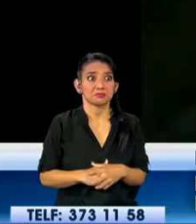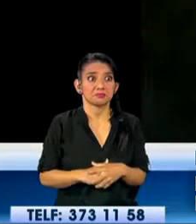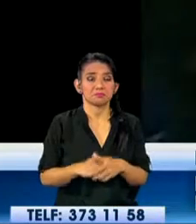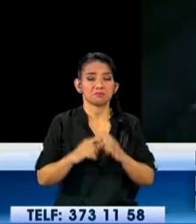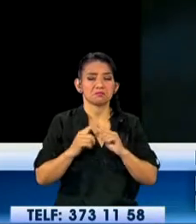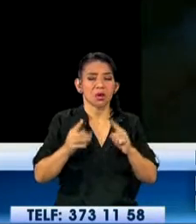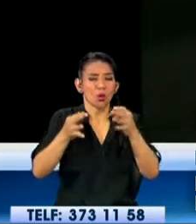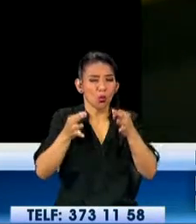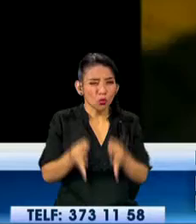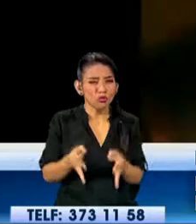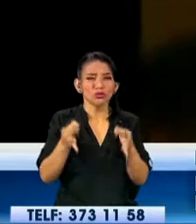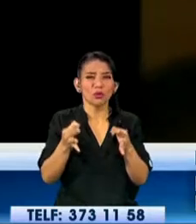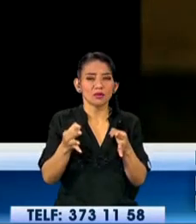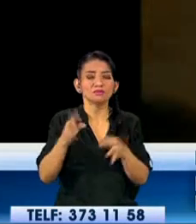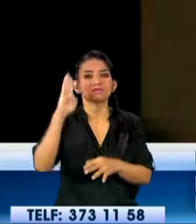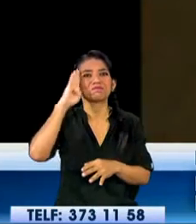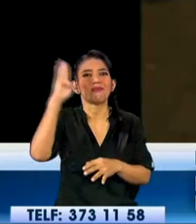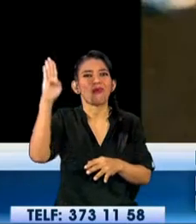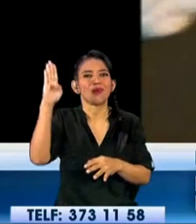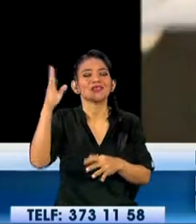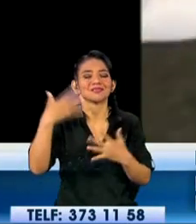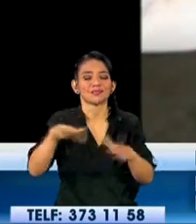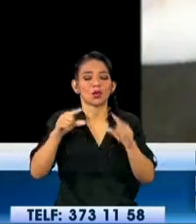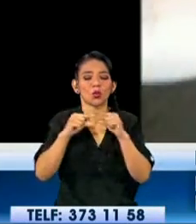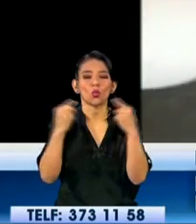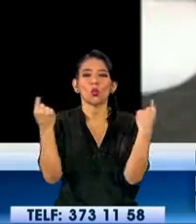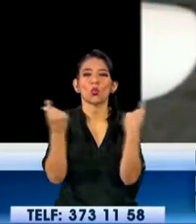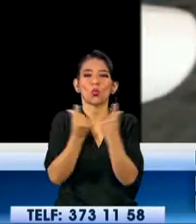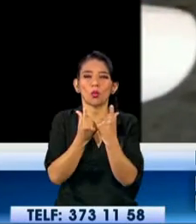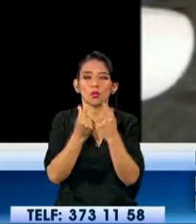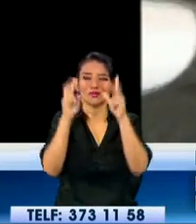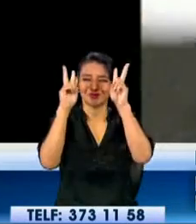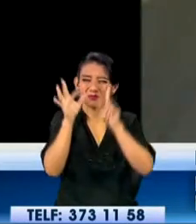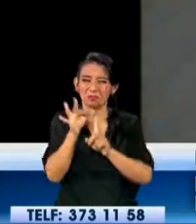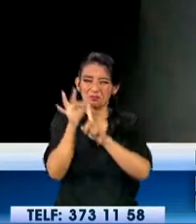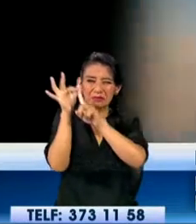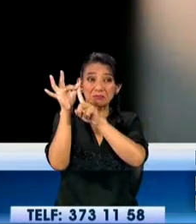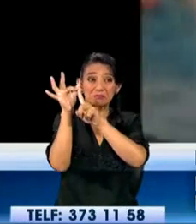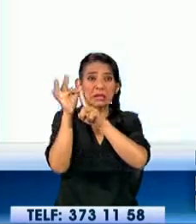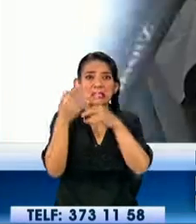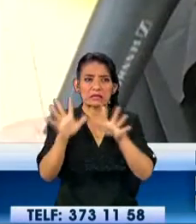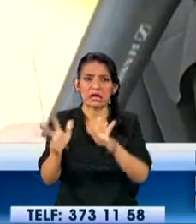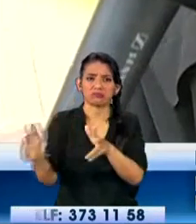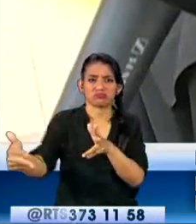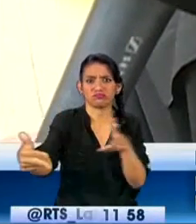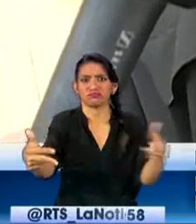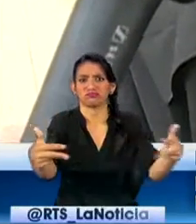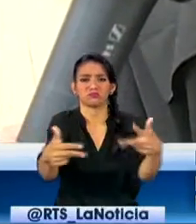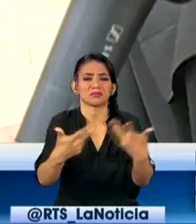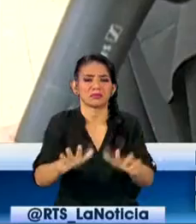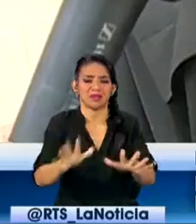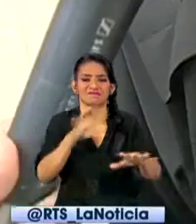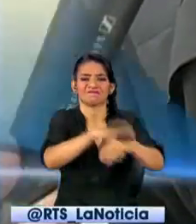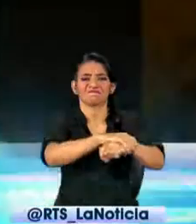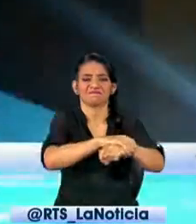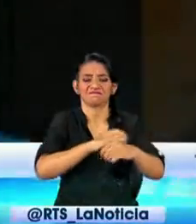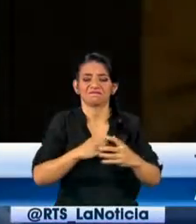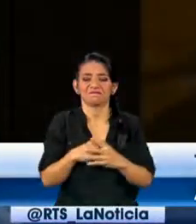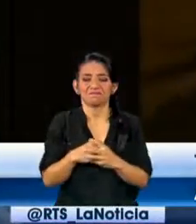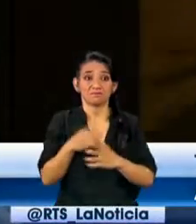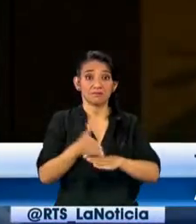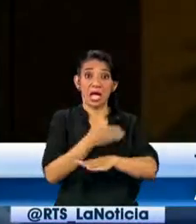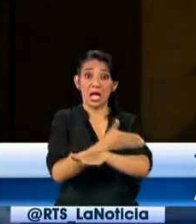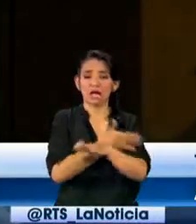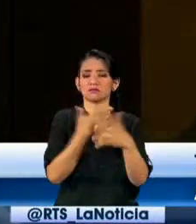antes de que concreten el golpe, agentes de la brigada anticriminal les bloquearon el paso. Mediante las operaciones básicas de